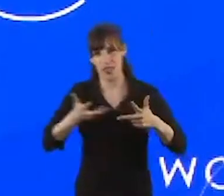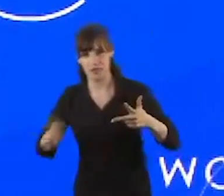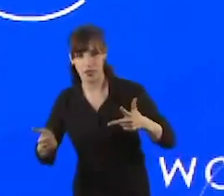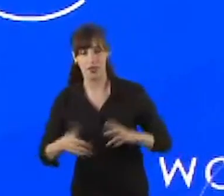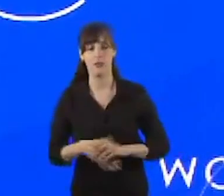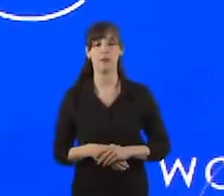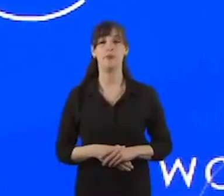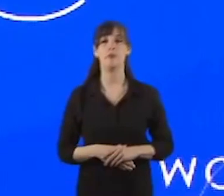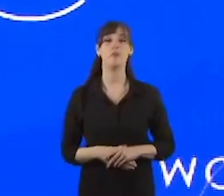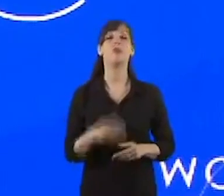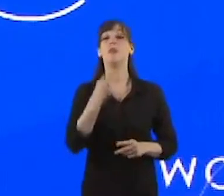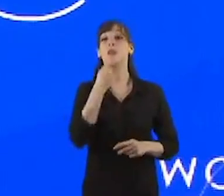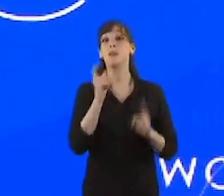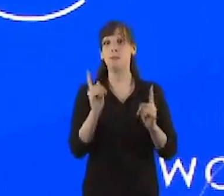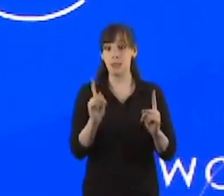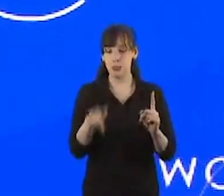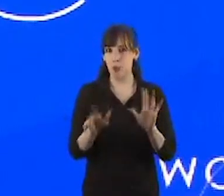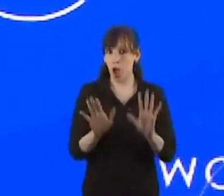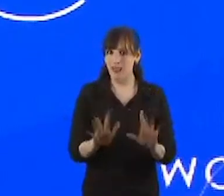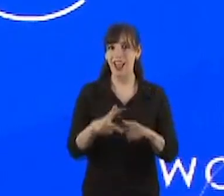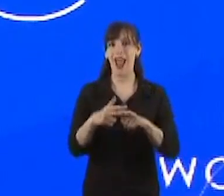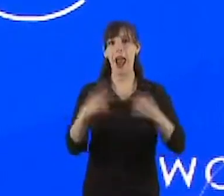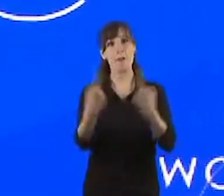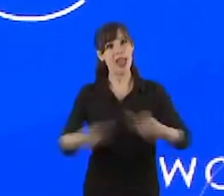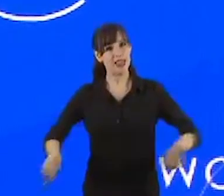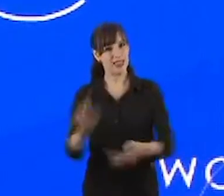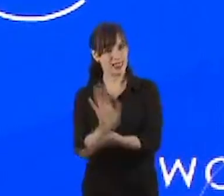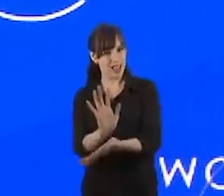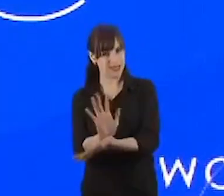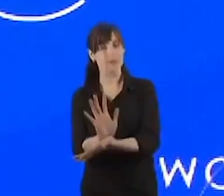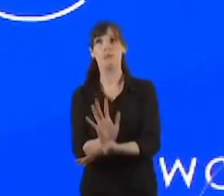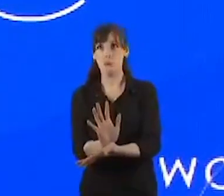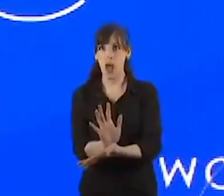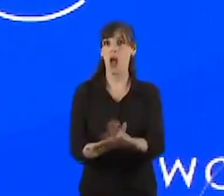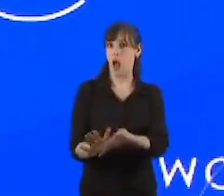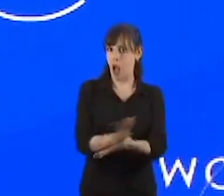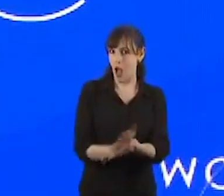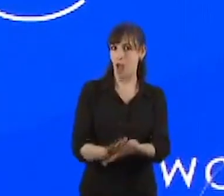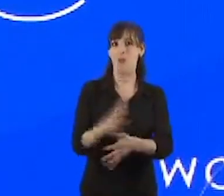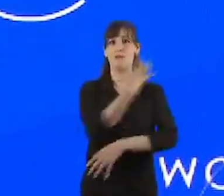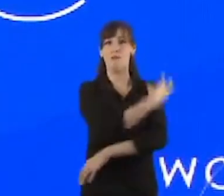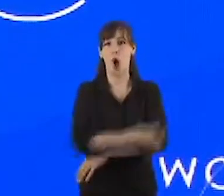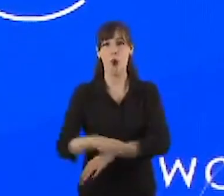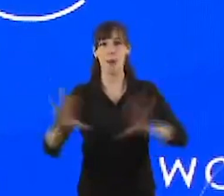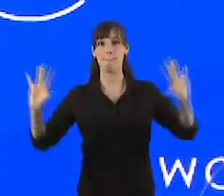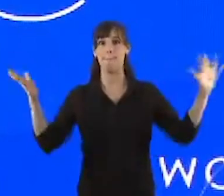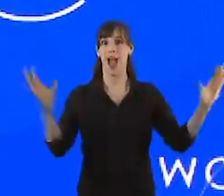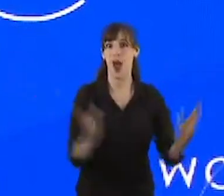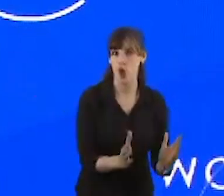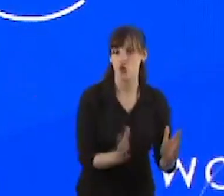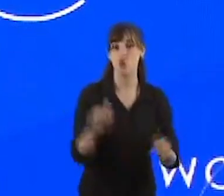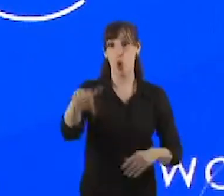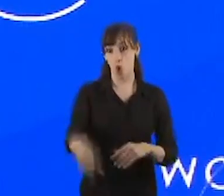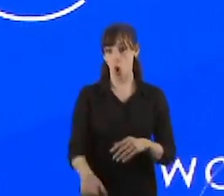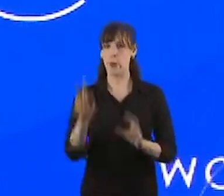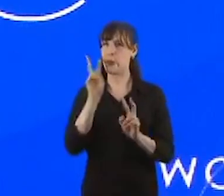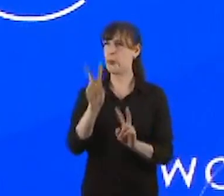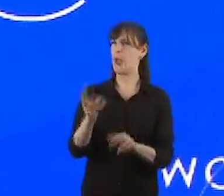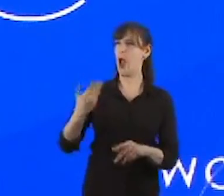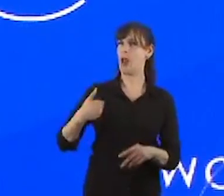sido herramientas extraordinarias para terminar con la pobreza en el mundo, y nos encontramos hoy en el mejor momento de la historia de la